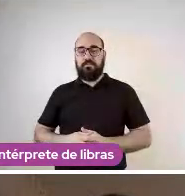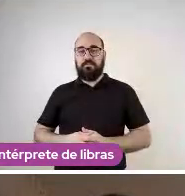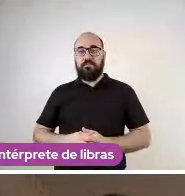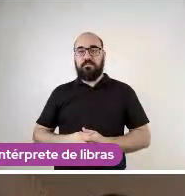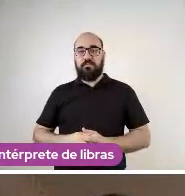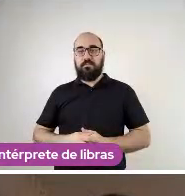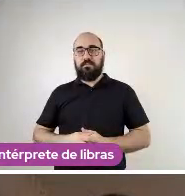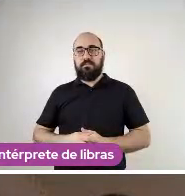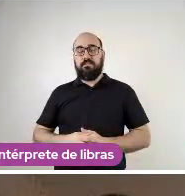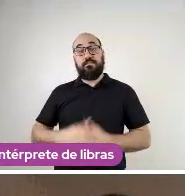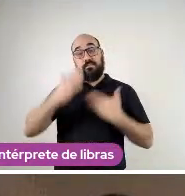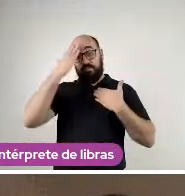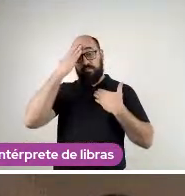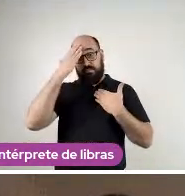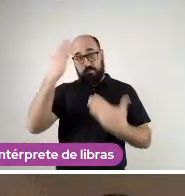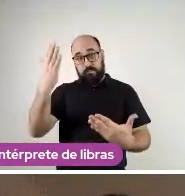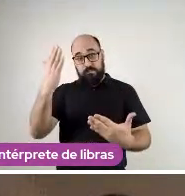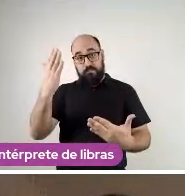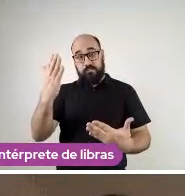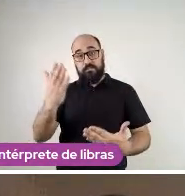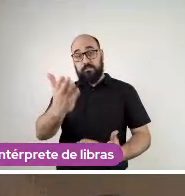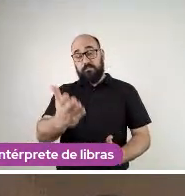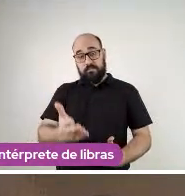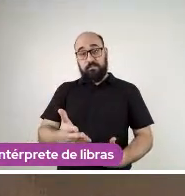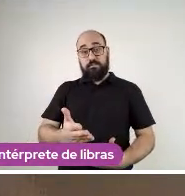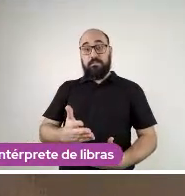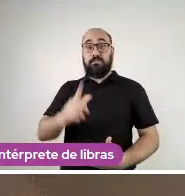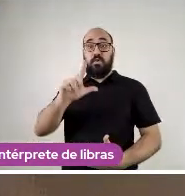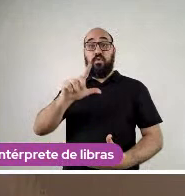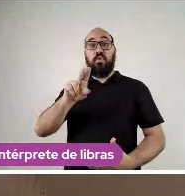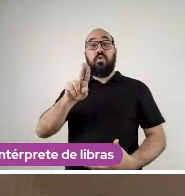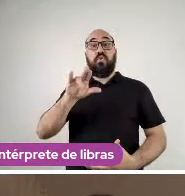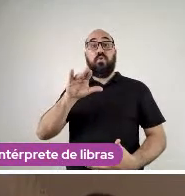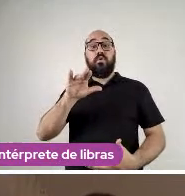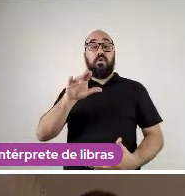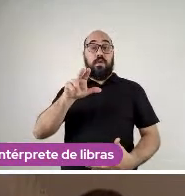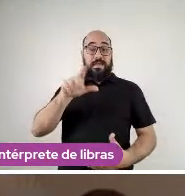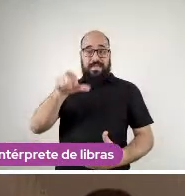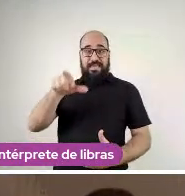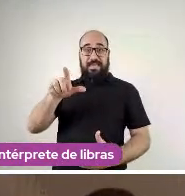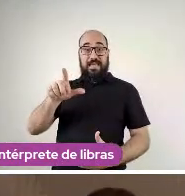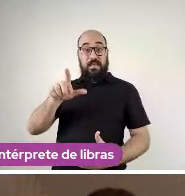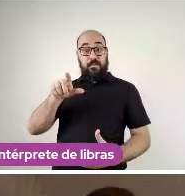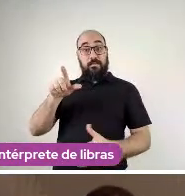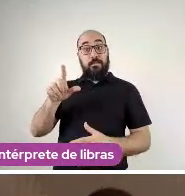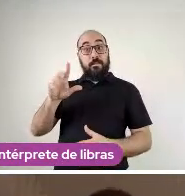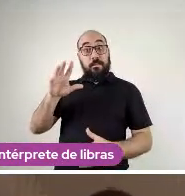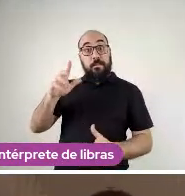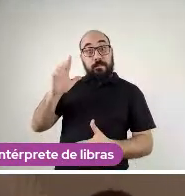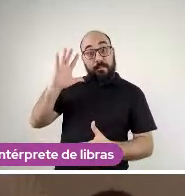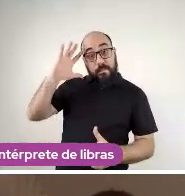Gracias, Noelle. Como ha dicho, el océano es la solución y no el problema, ¿no?